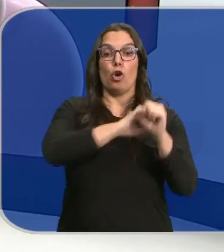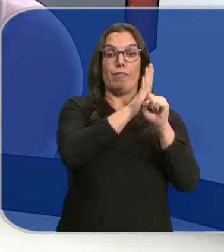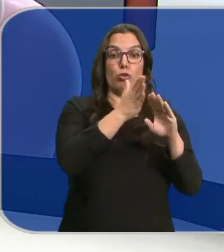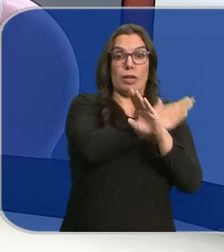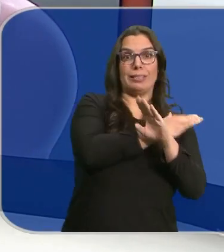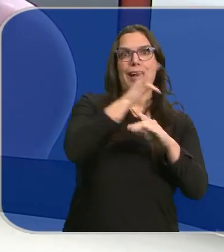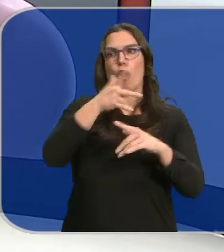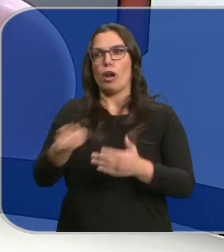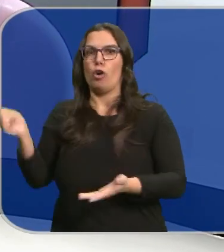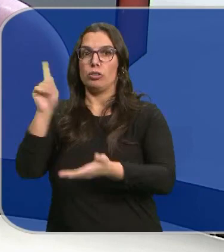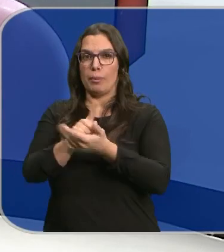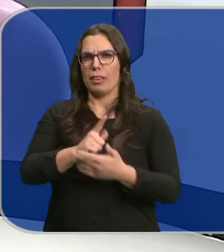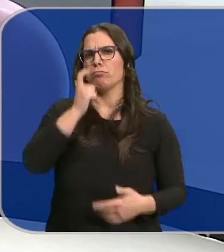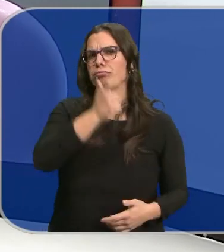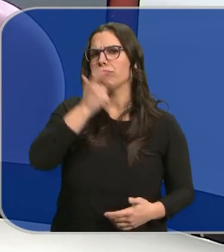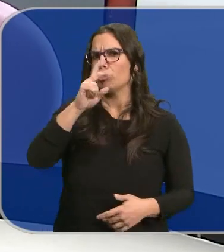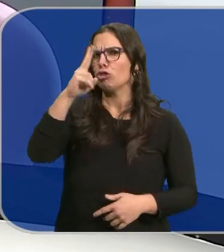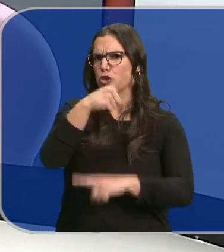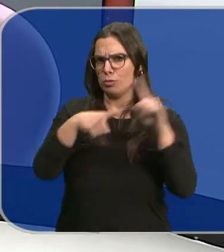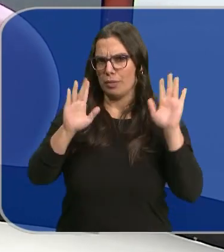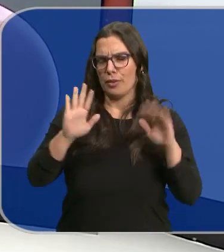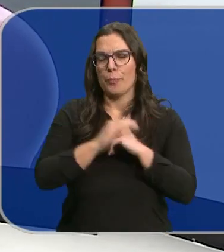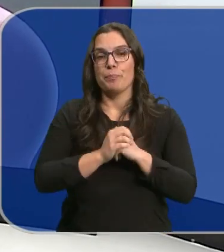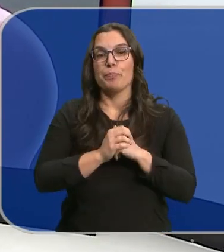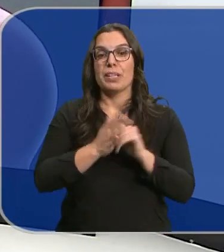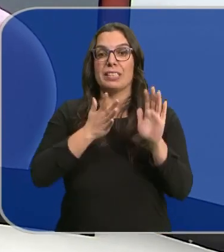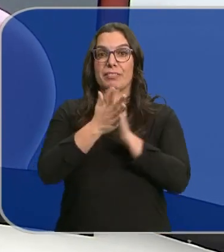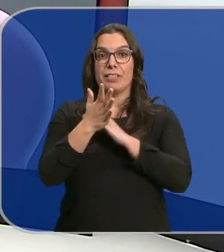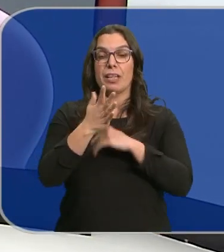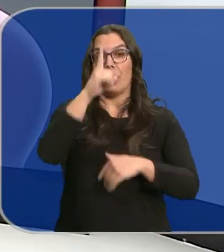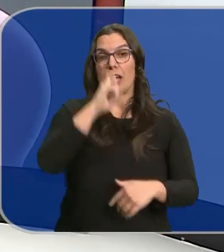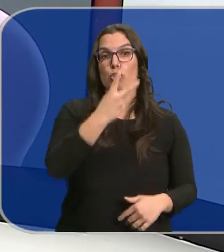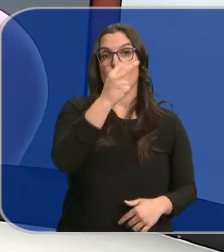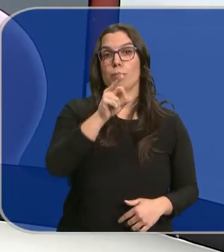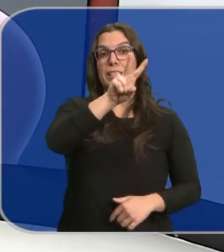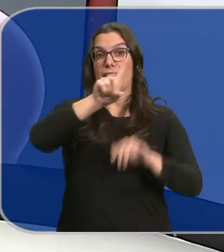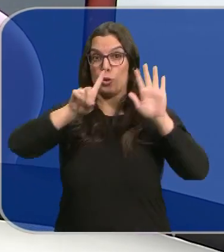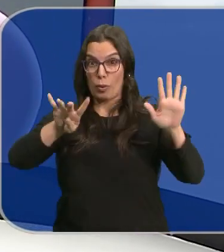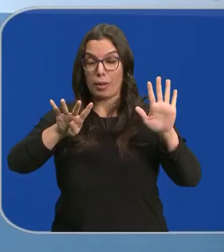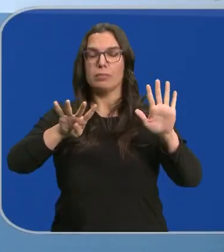pandemia más de 2 años y medio después. Se superan las cifras de 2019.